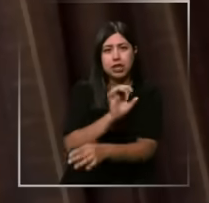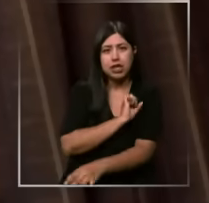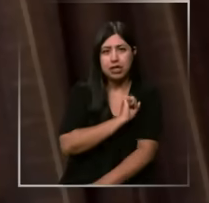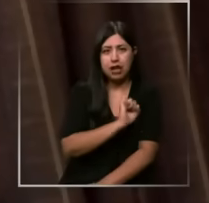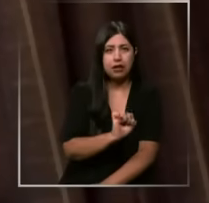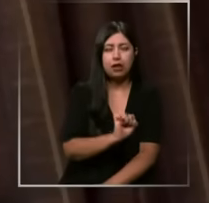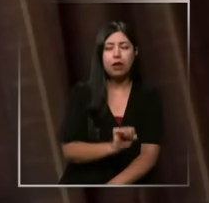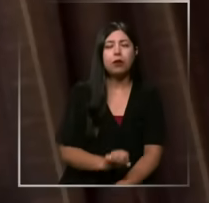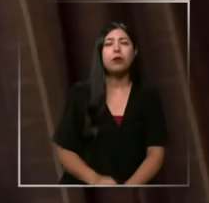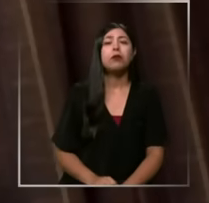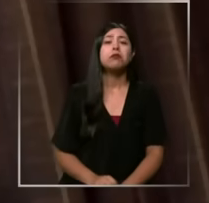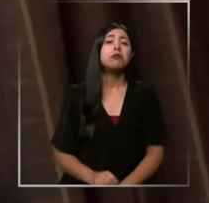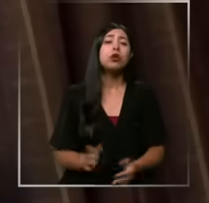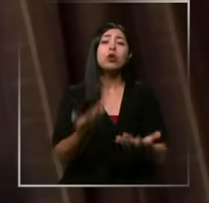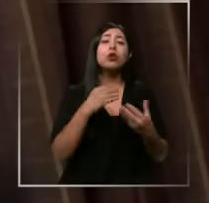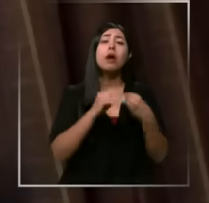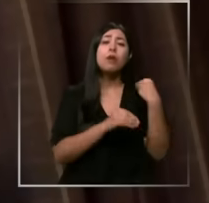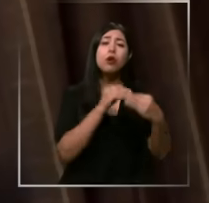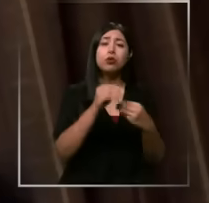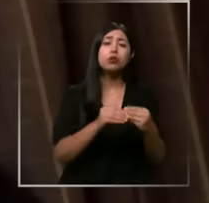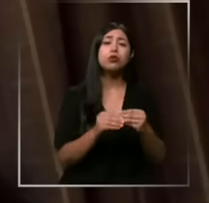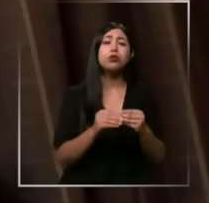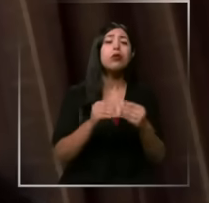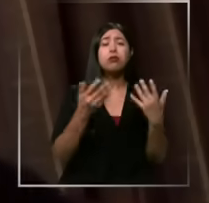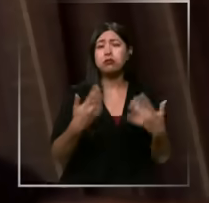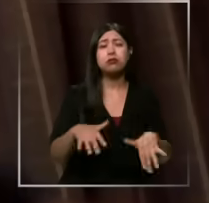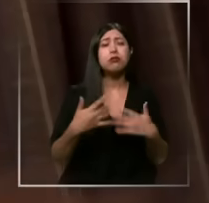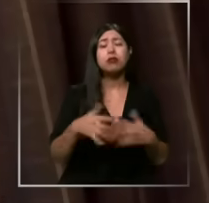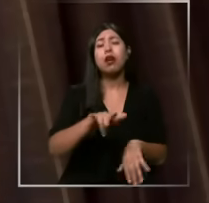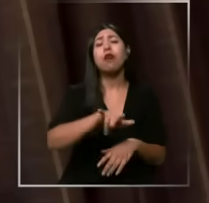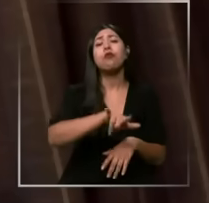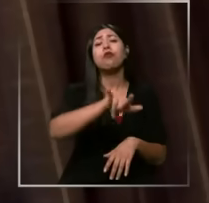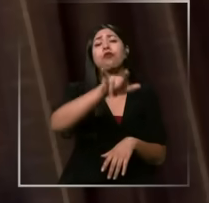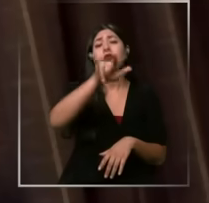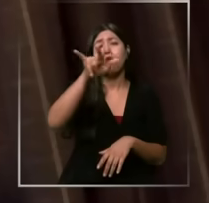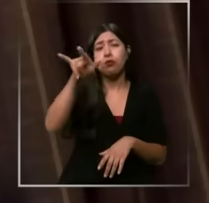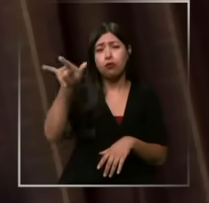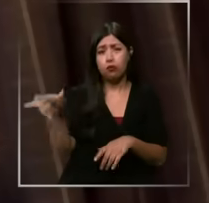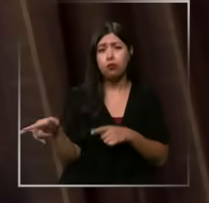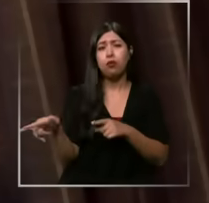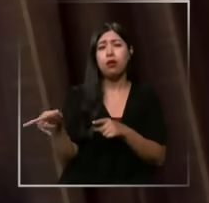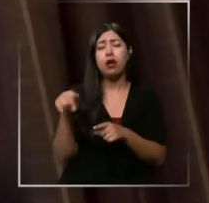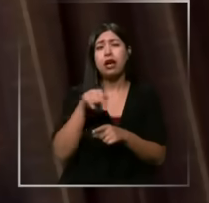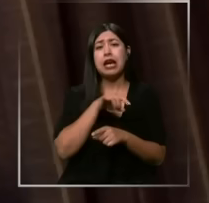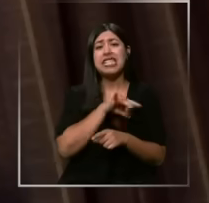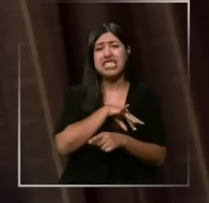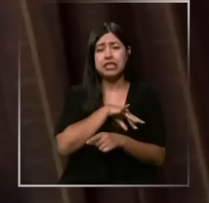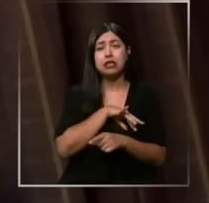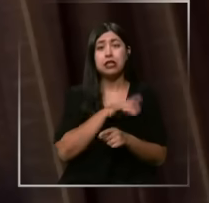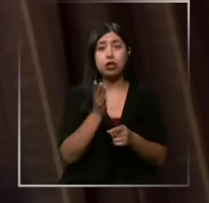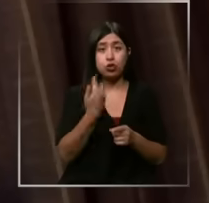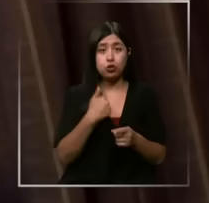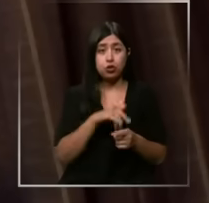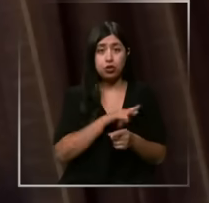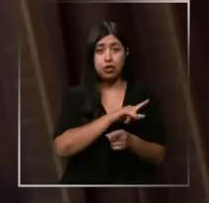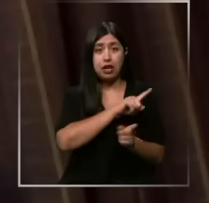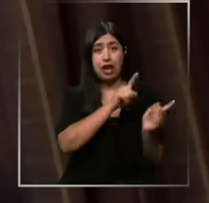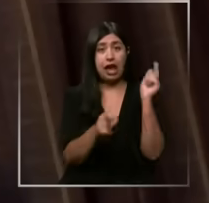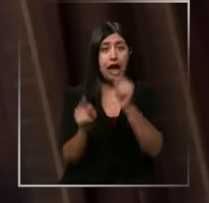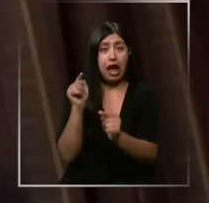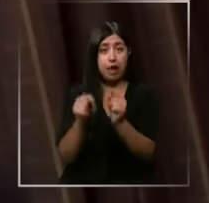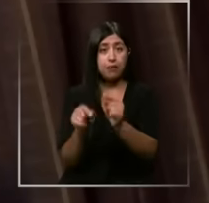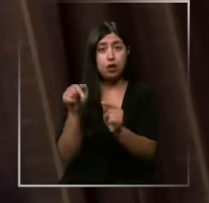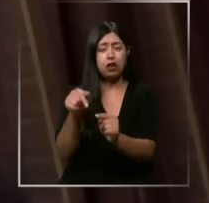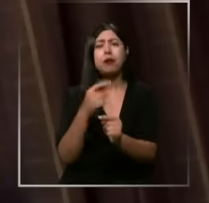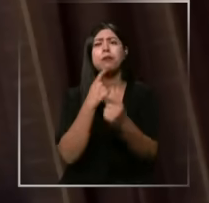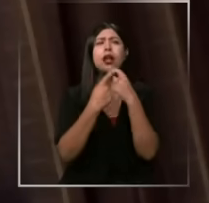todo el proceso y nos llevaron a la puerta donde teníamos que tomar el vuelo hacia Chile. Y cuando llegamos ahí, todos como que